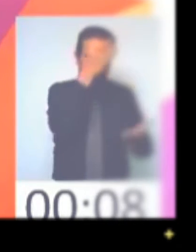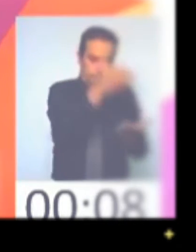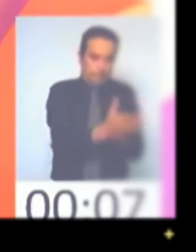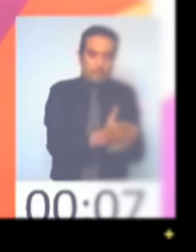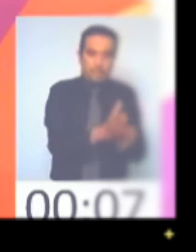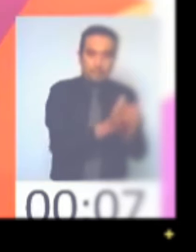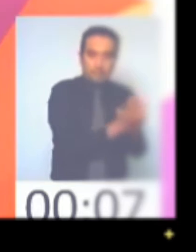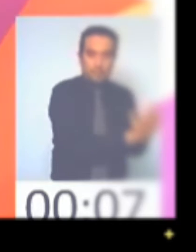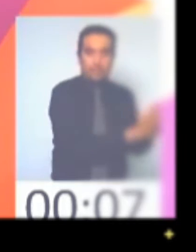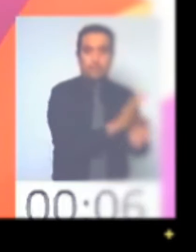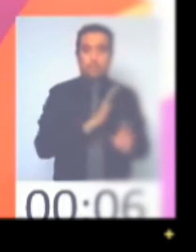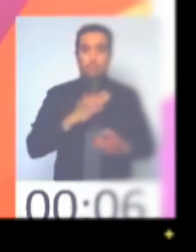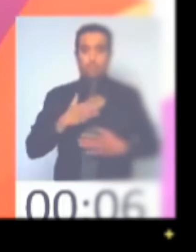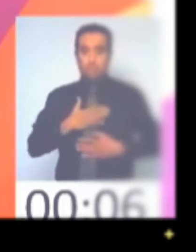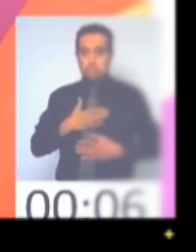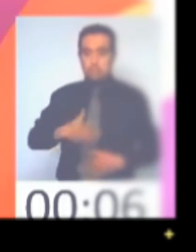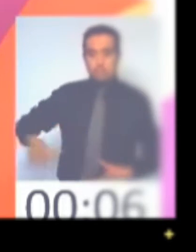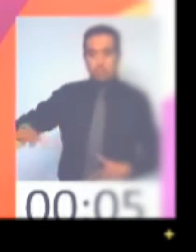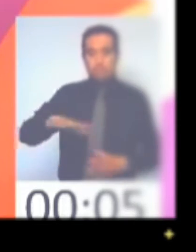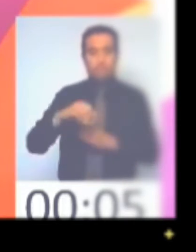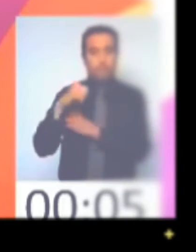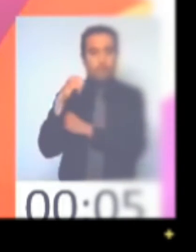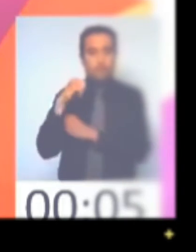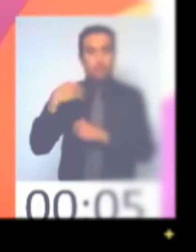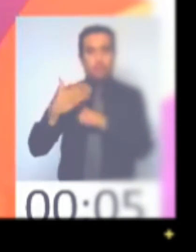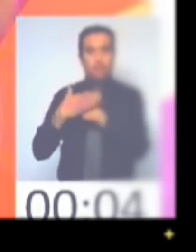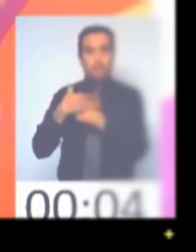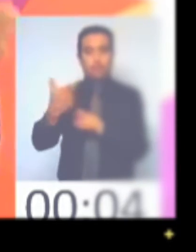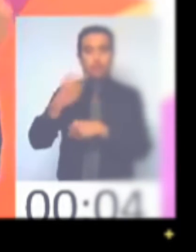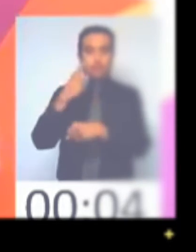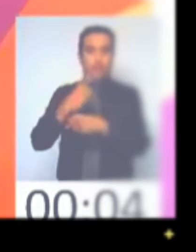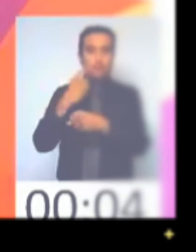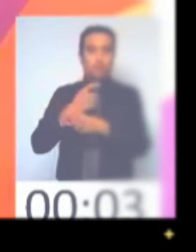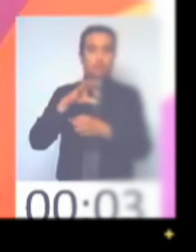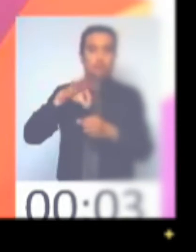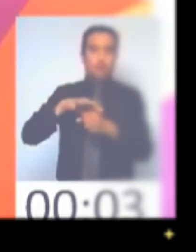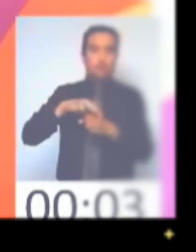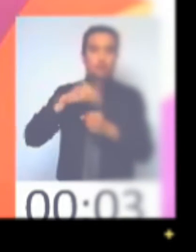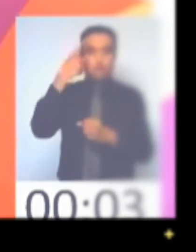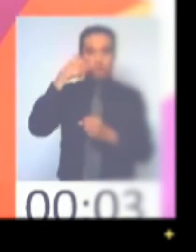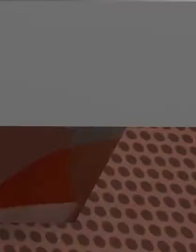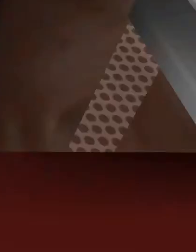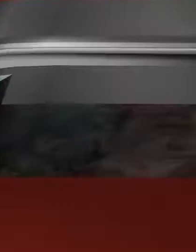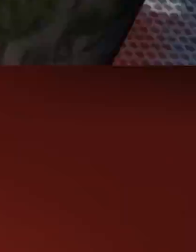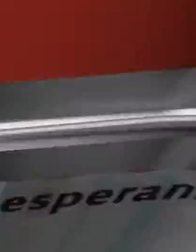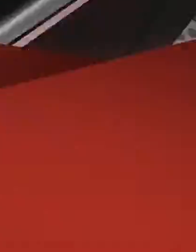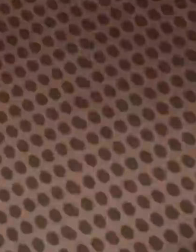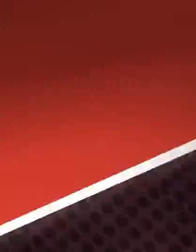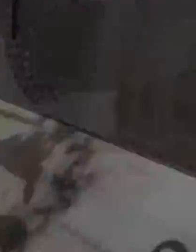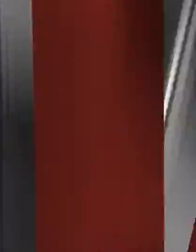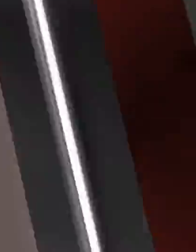maquinaria. Con su voluntad y su fuerza, este 1 de julio, juntos haremos historia.